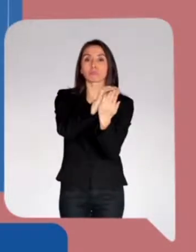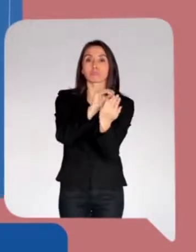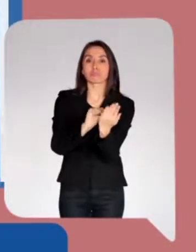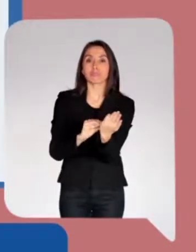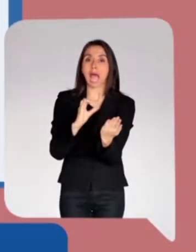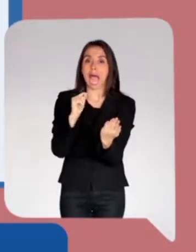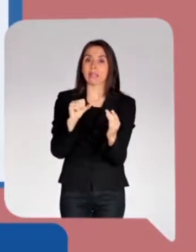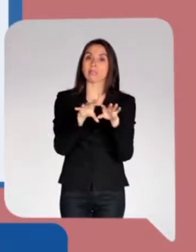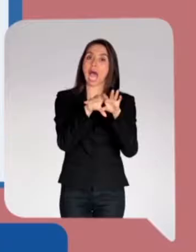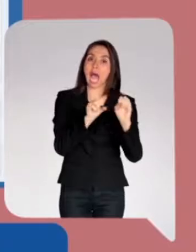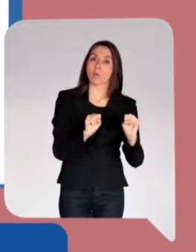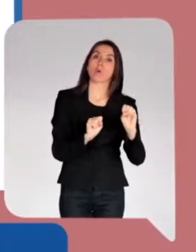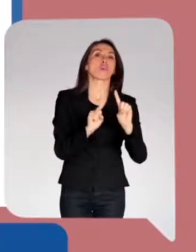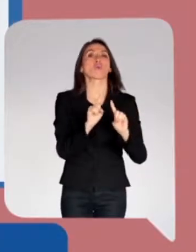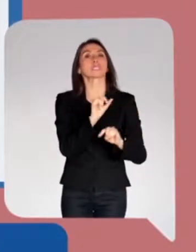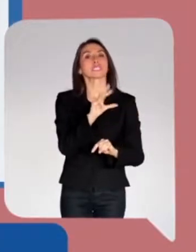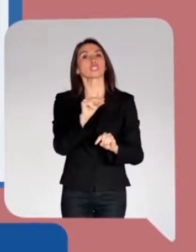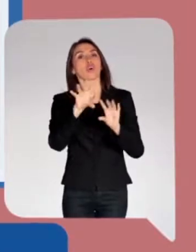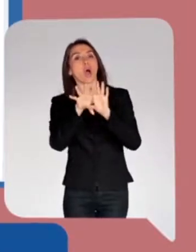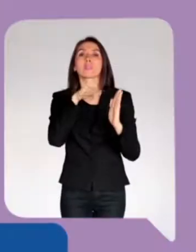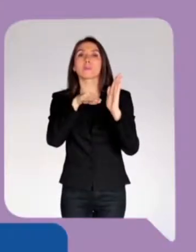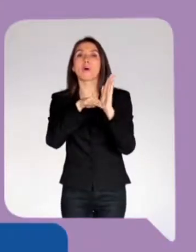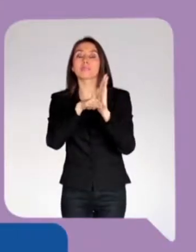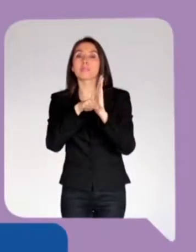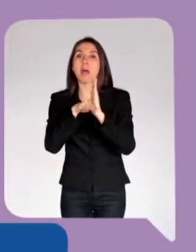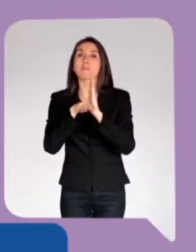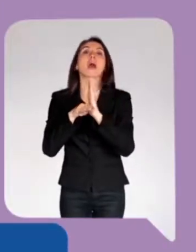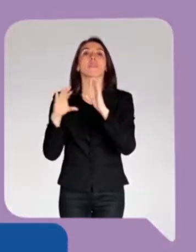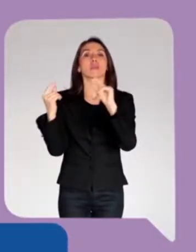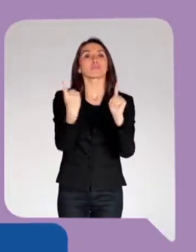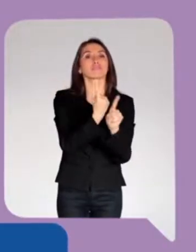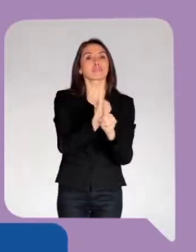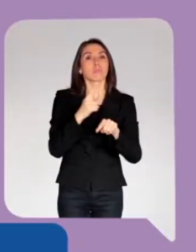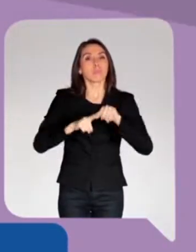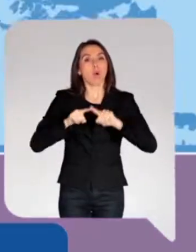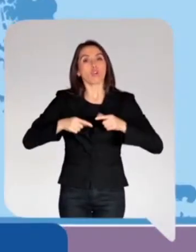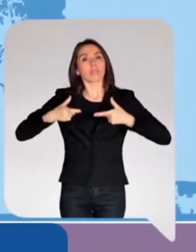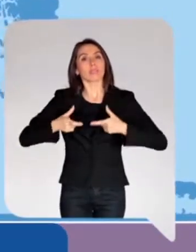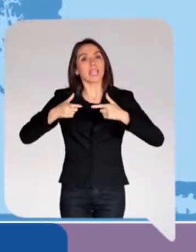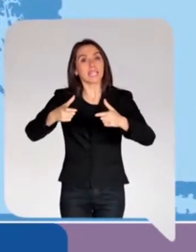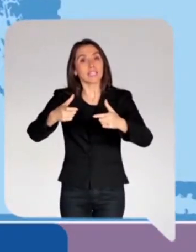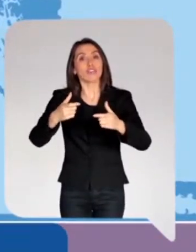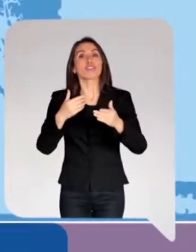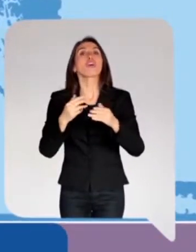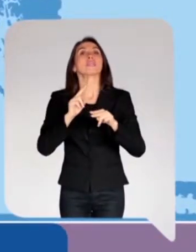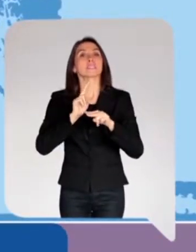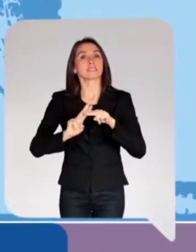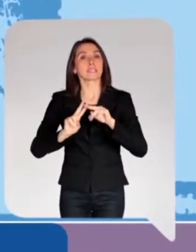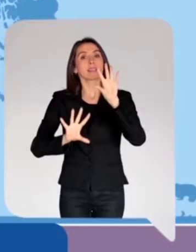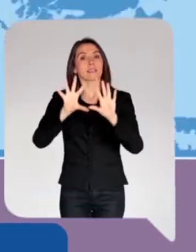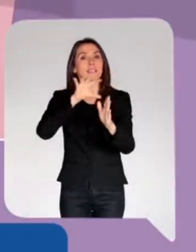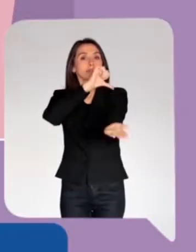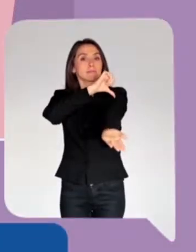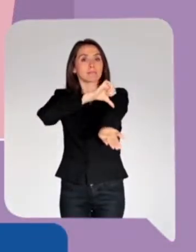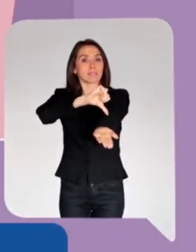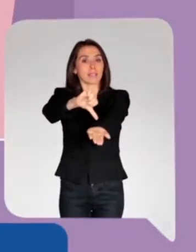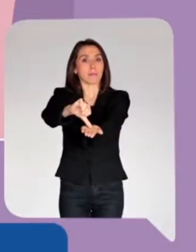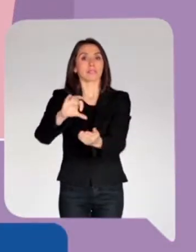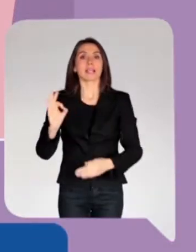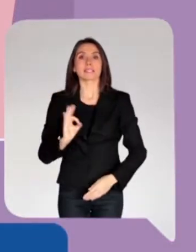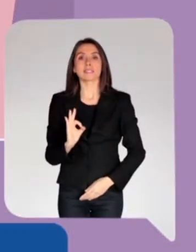constitución para chile punto cl y formar parte de este proceso histórico que se lleva a cabo en nuestro país